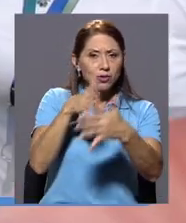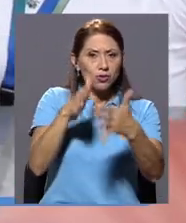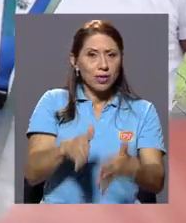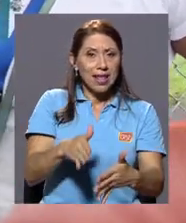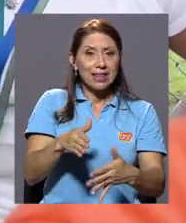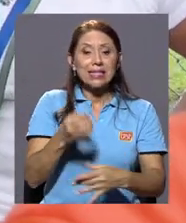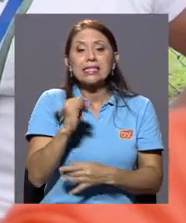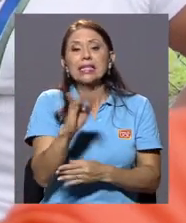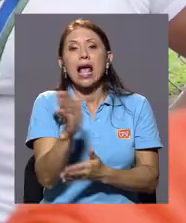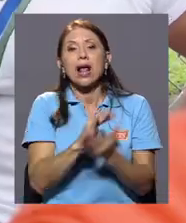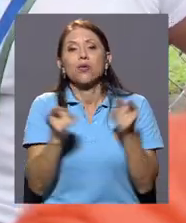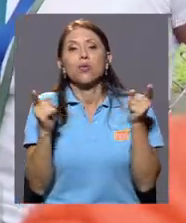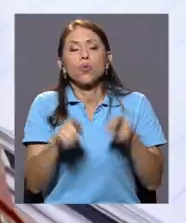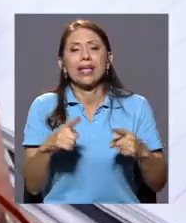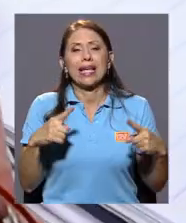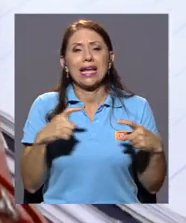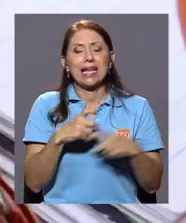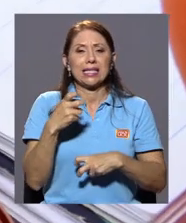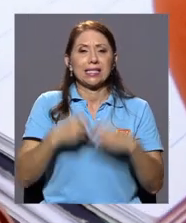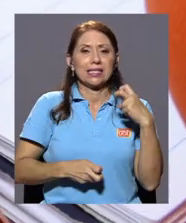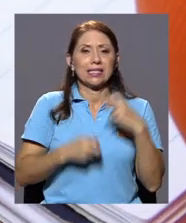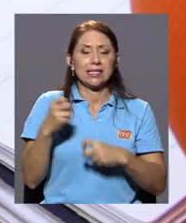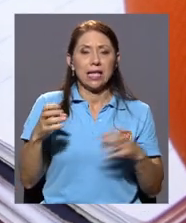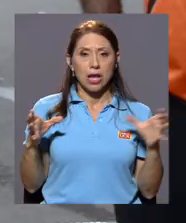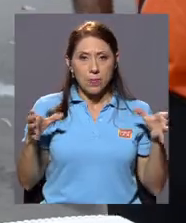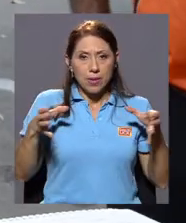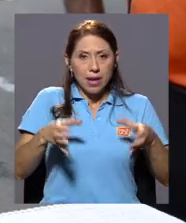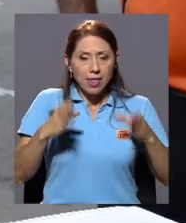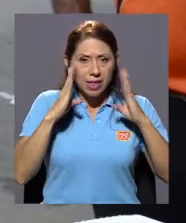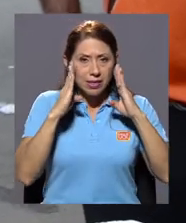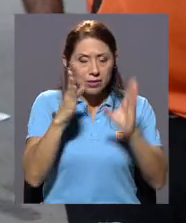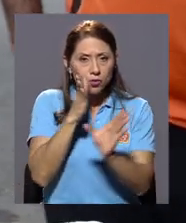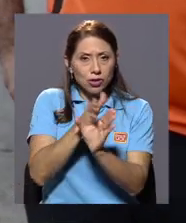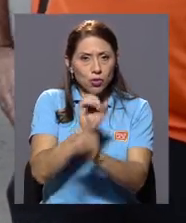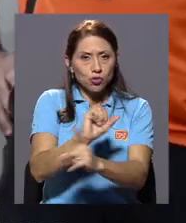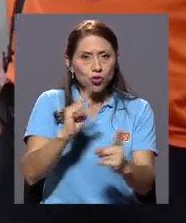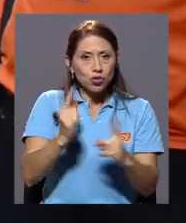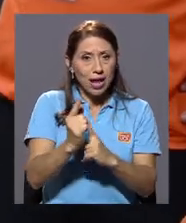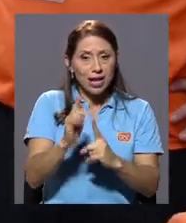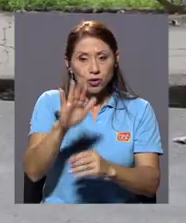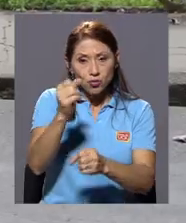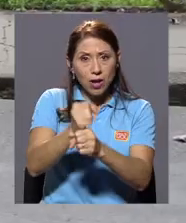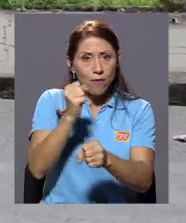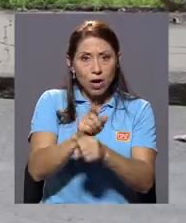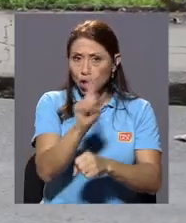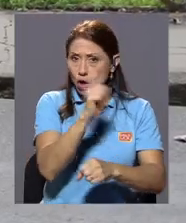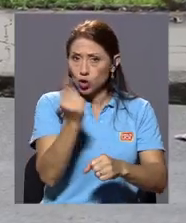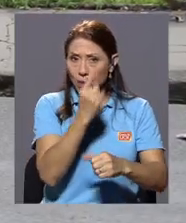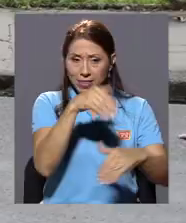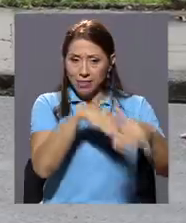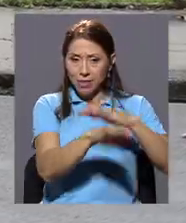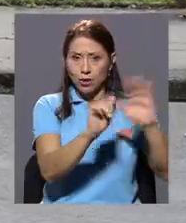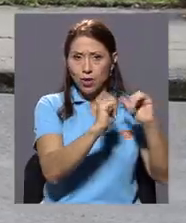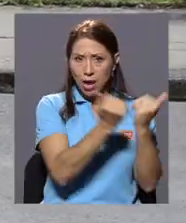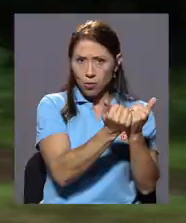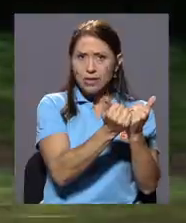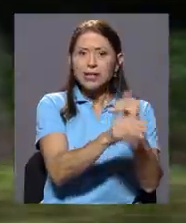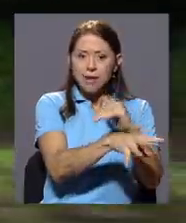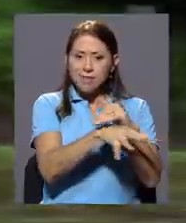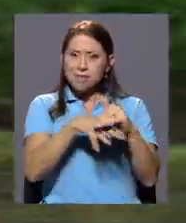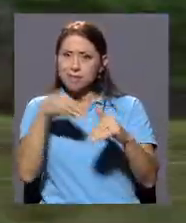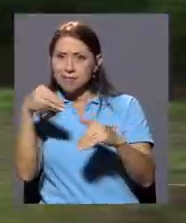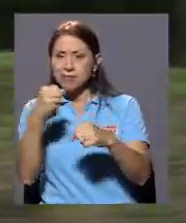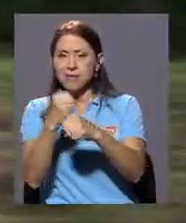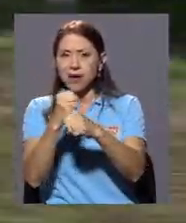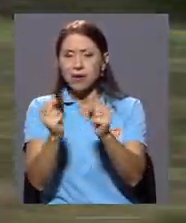en situaciones de crisis. La labor de la Brigada de Atención Psicosocial trasciende las aulas al trabajar con diferentes